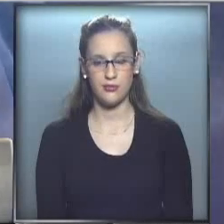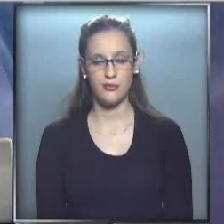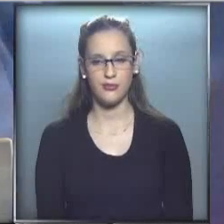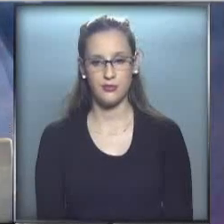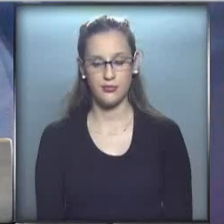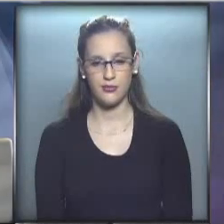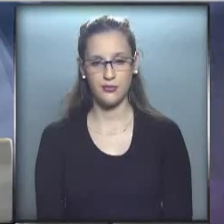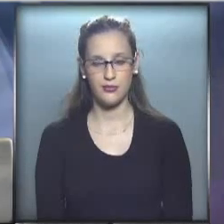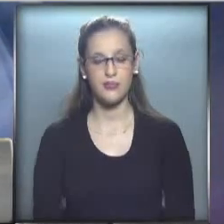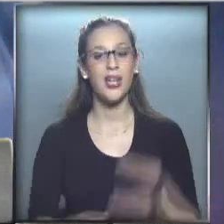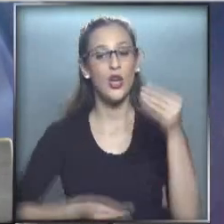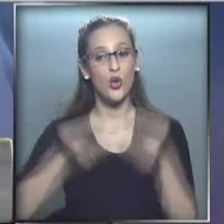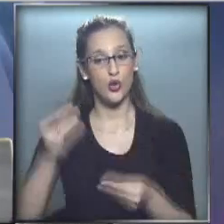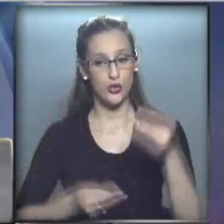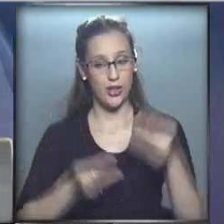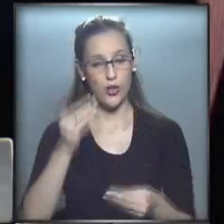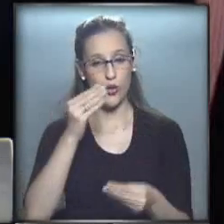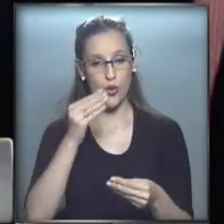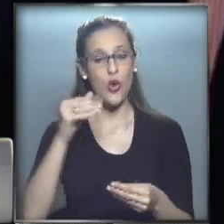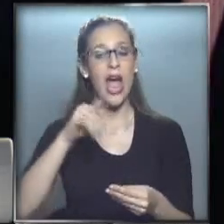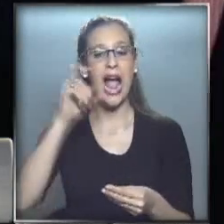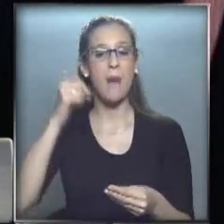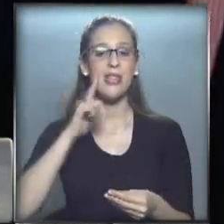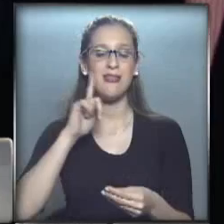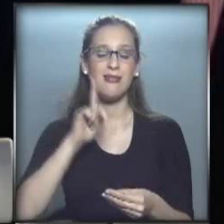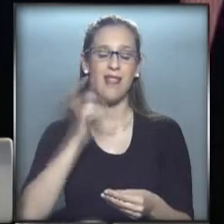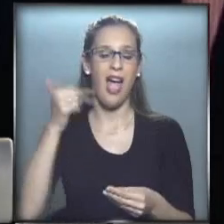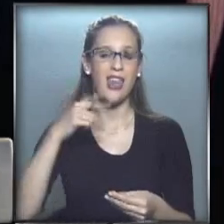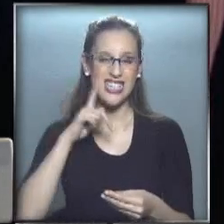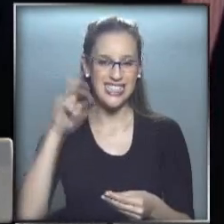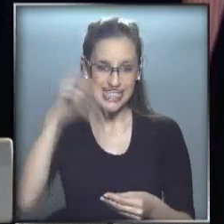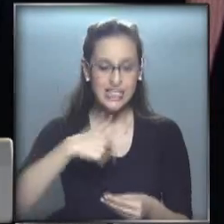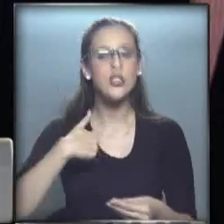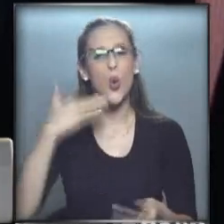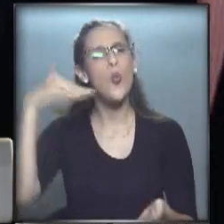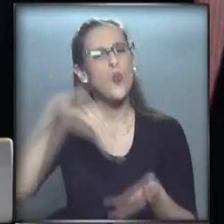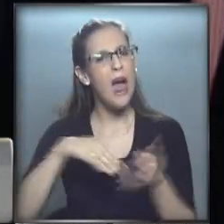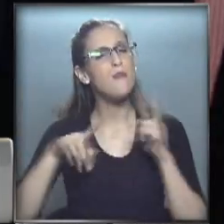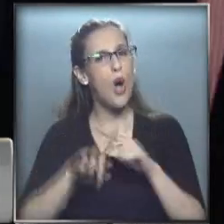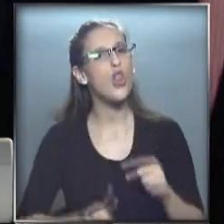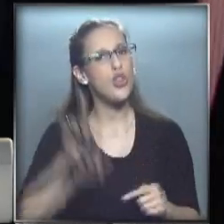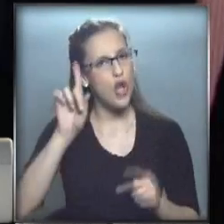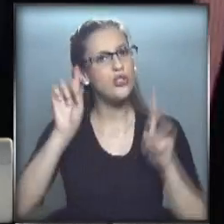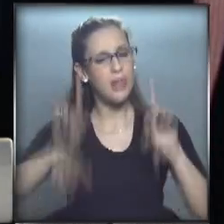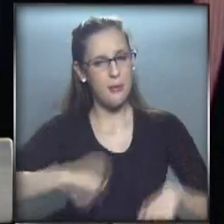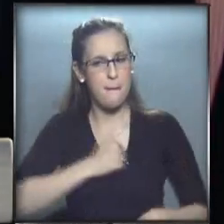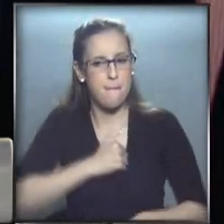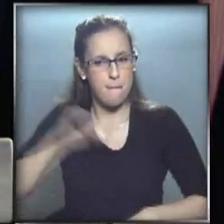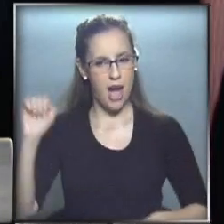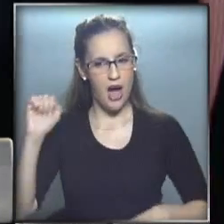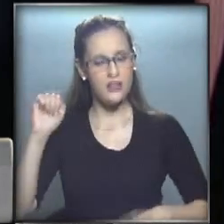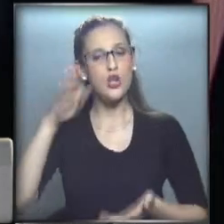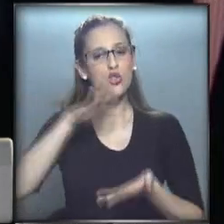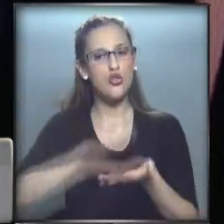Contador Jorge Milton Capitanich, juráis por Dios y por la patria, sobre estos